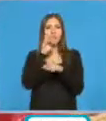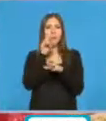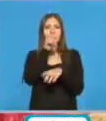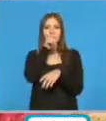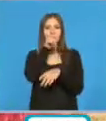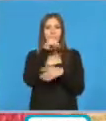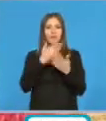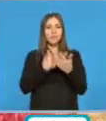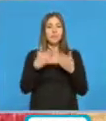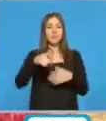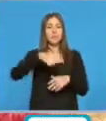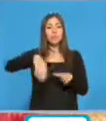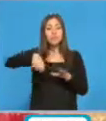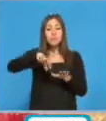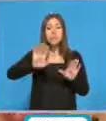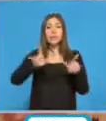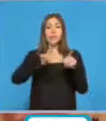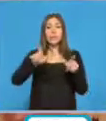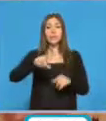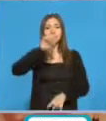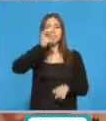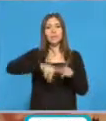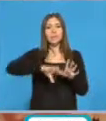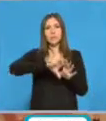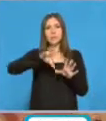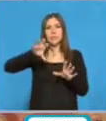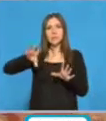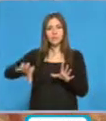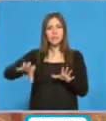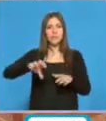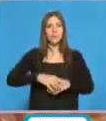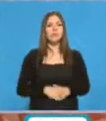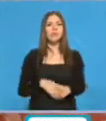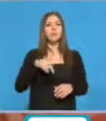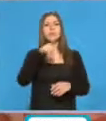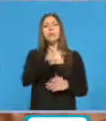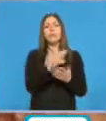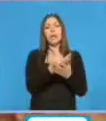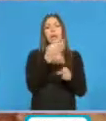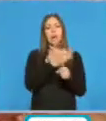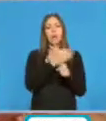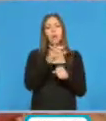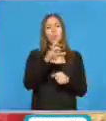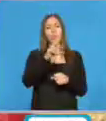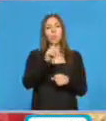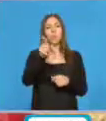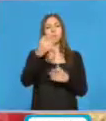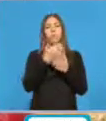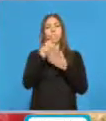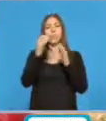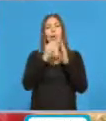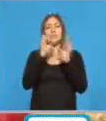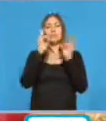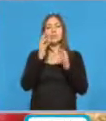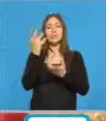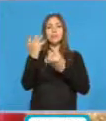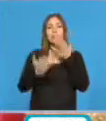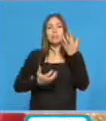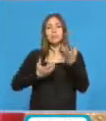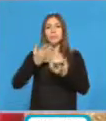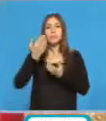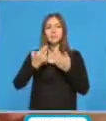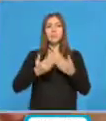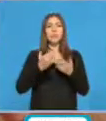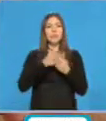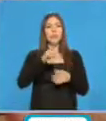caso, esto lo voy a retirar. Ahorita está crudo, no hay ningún problema. Allí en casita esperan a que se A que cueza. se cueza, Exactamente. perfecto. Lo que quiero es que